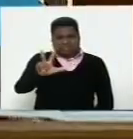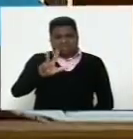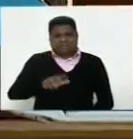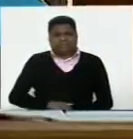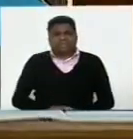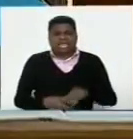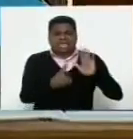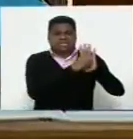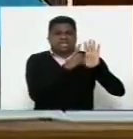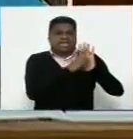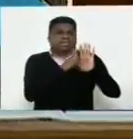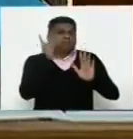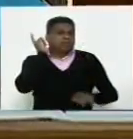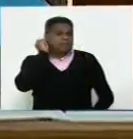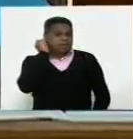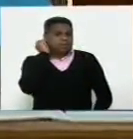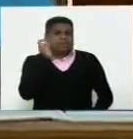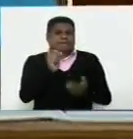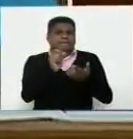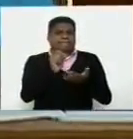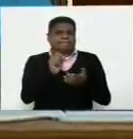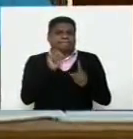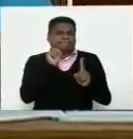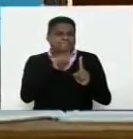de la mujer con VIH o SIDA.